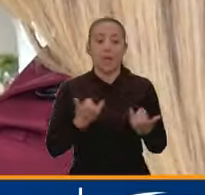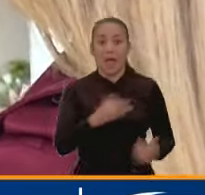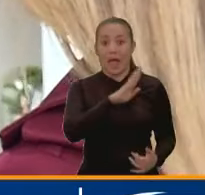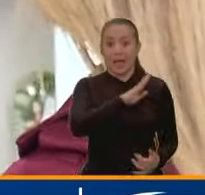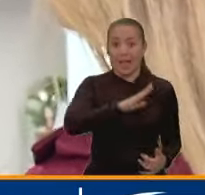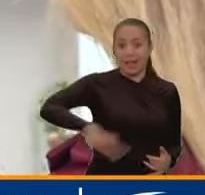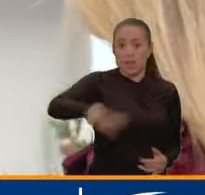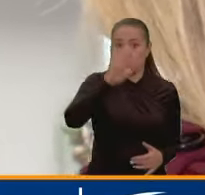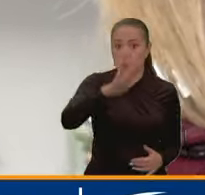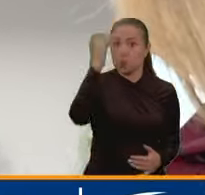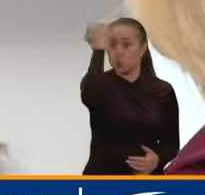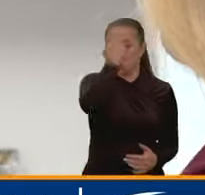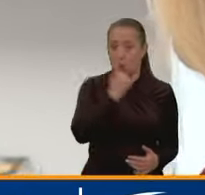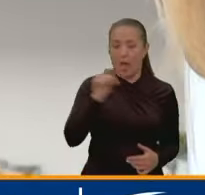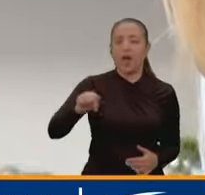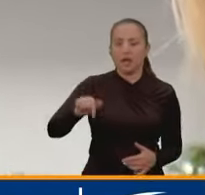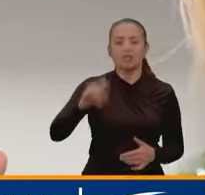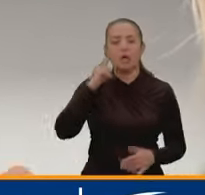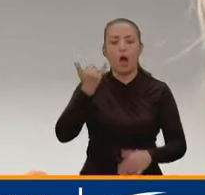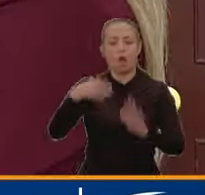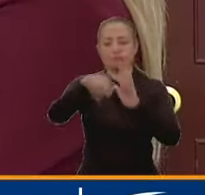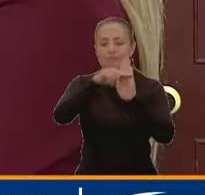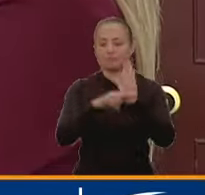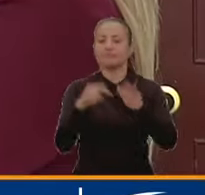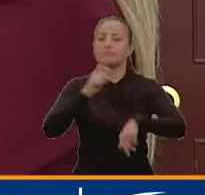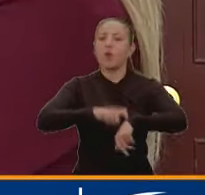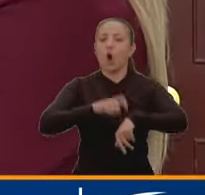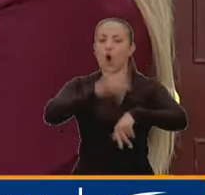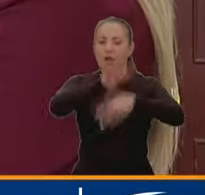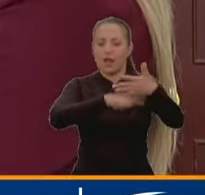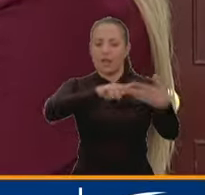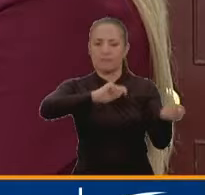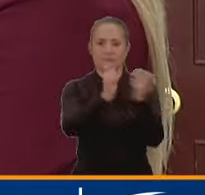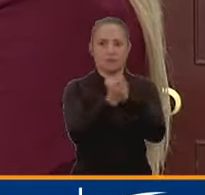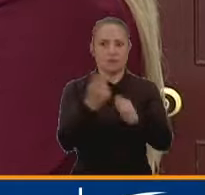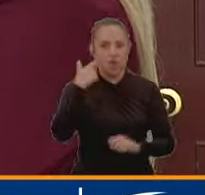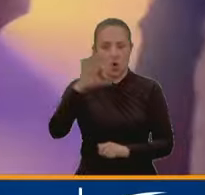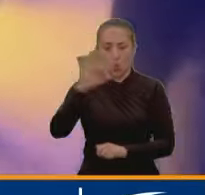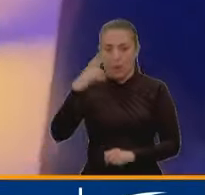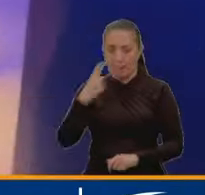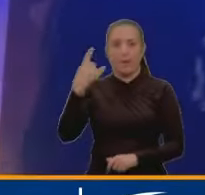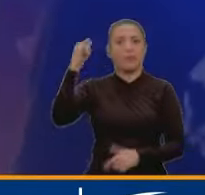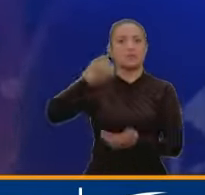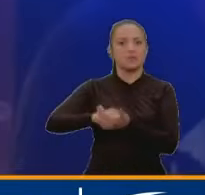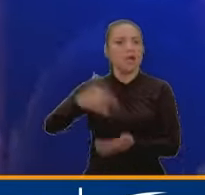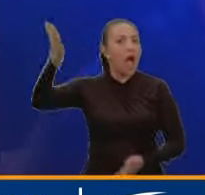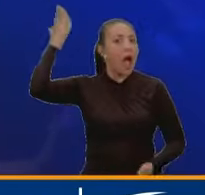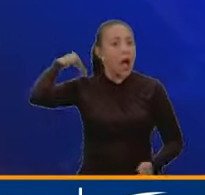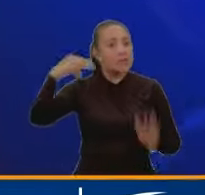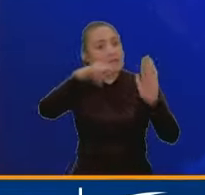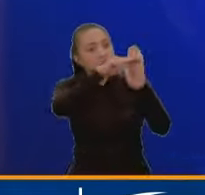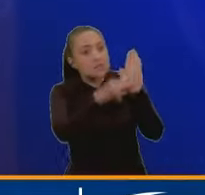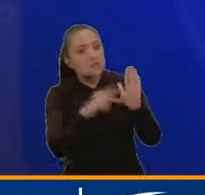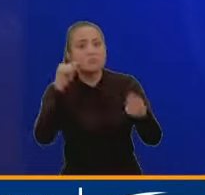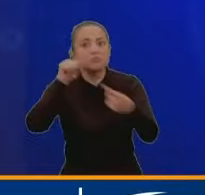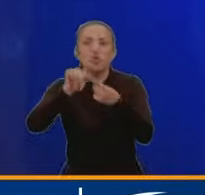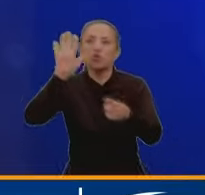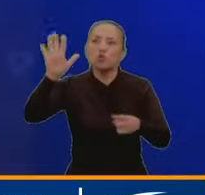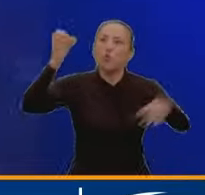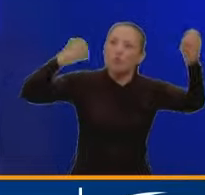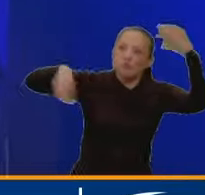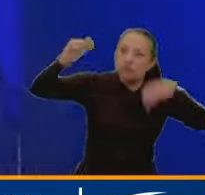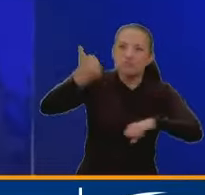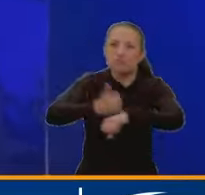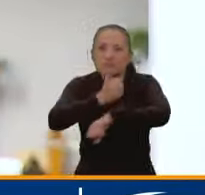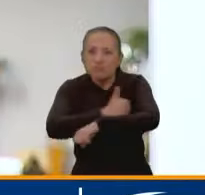funcionamiento de algunos establecimientos. La medida es histórica, pues en el municipio no había una reglamentación para el sector de rumba y